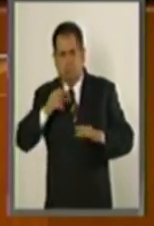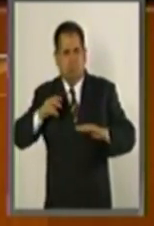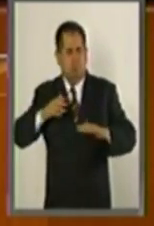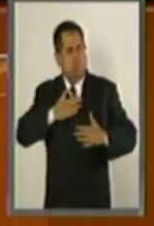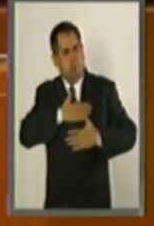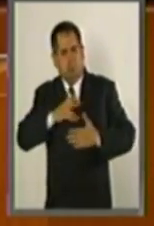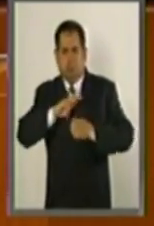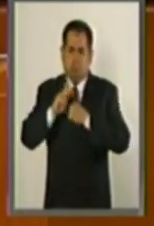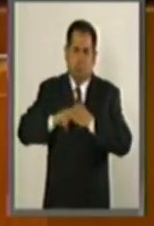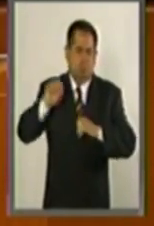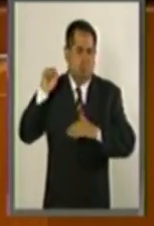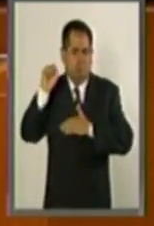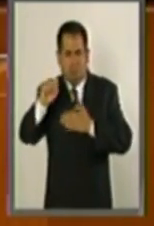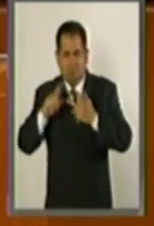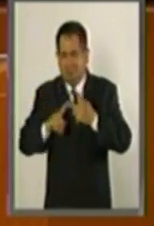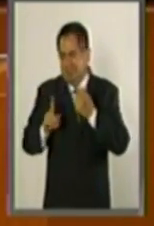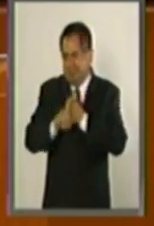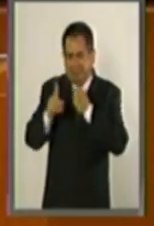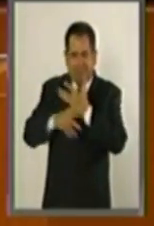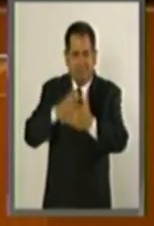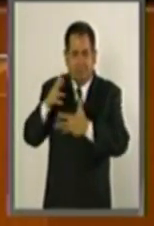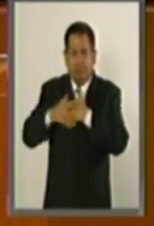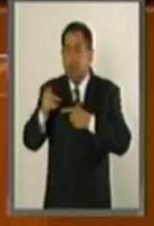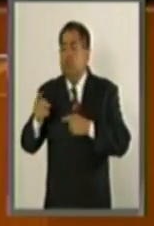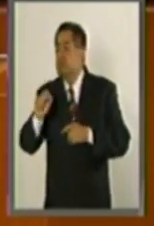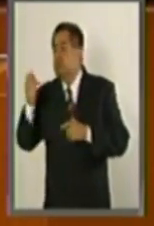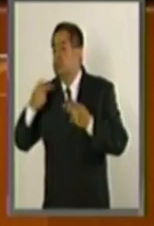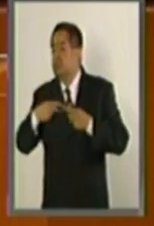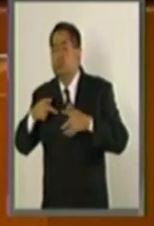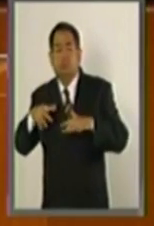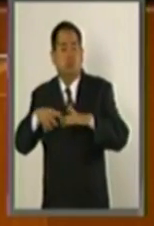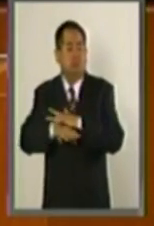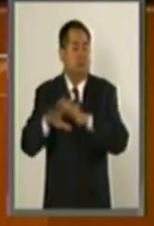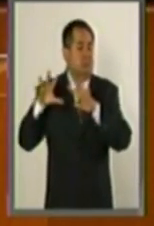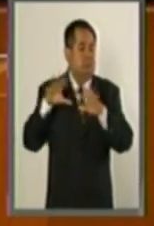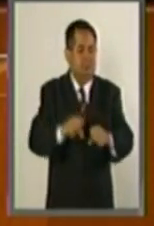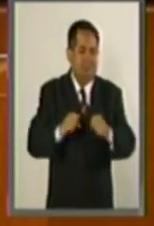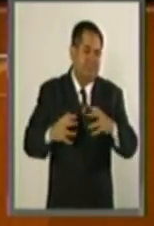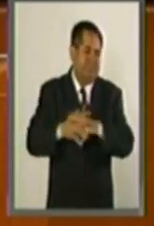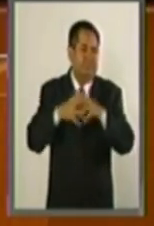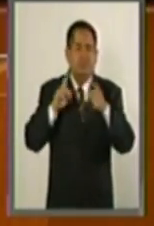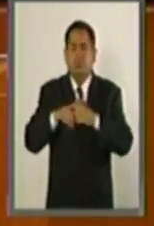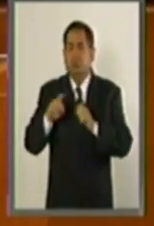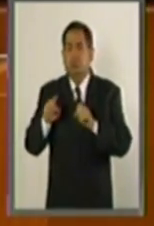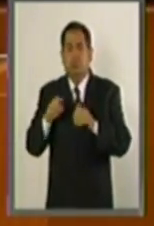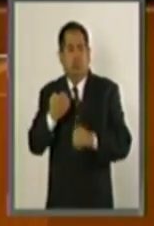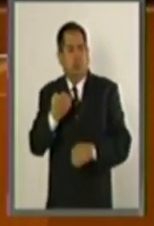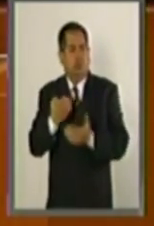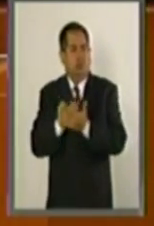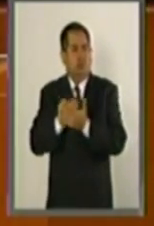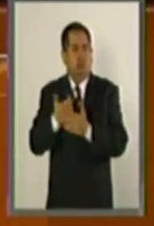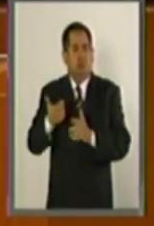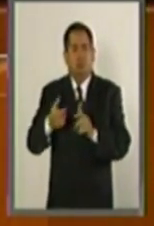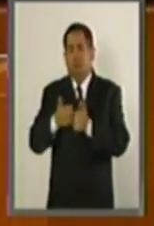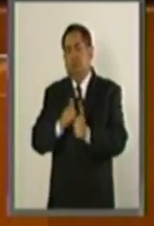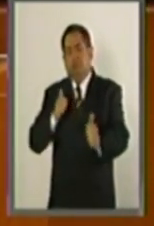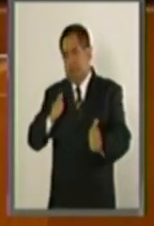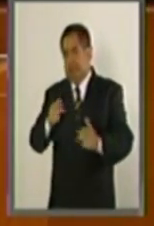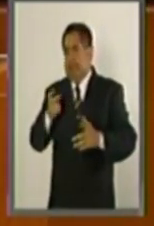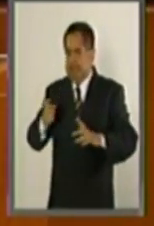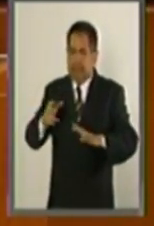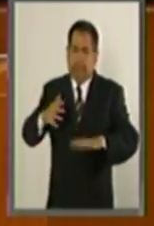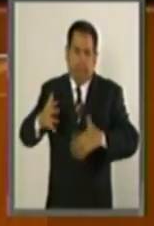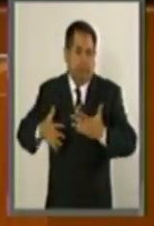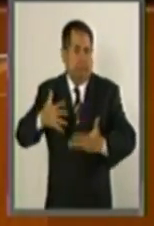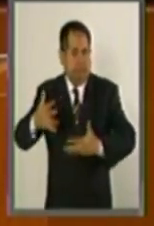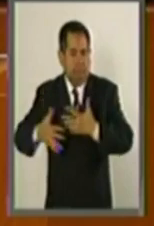la carga histórica de conflictos e invasiones bélicas, los rezagos económicos, entre otros factores que han